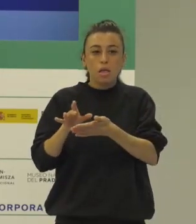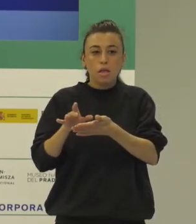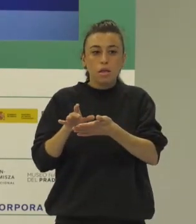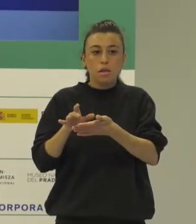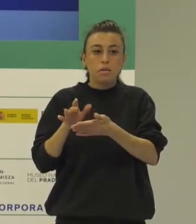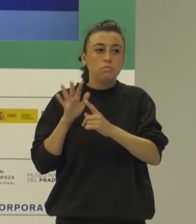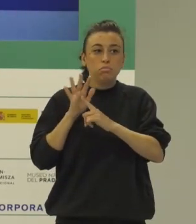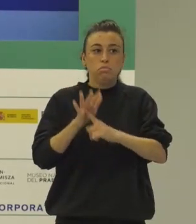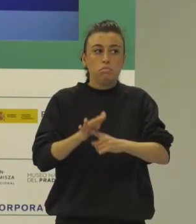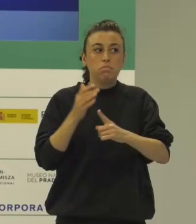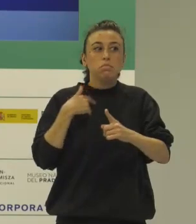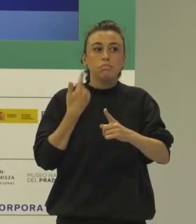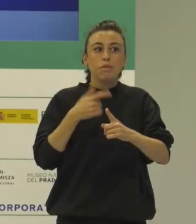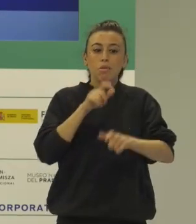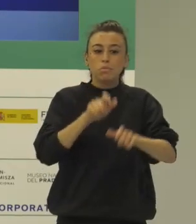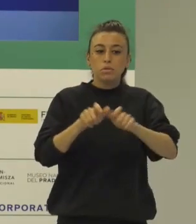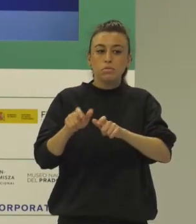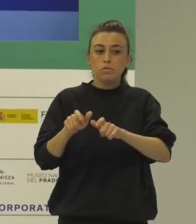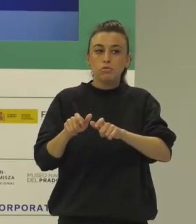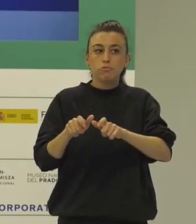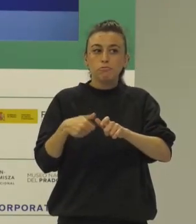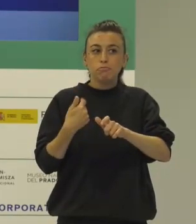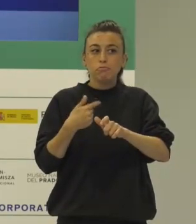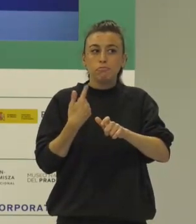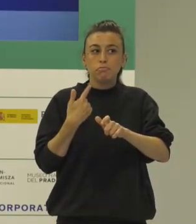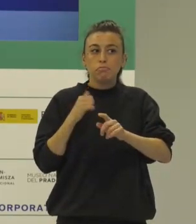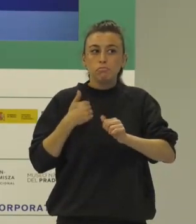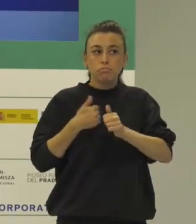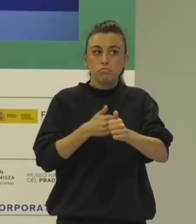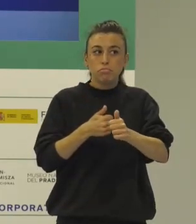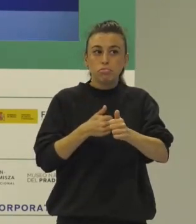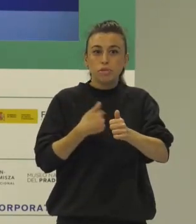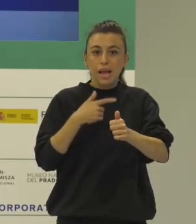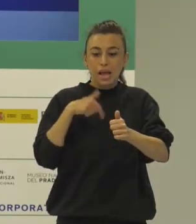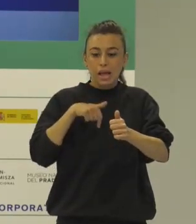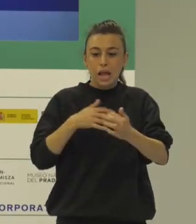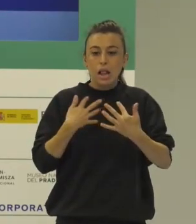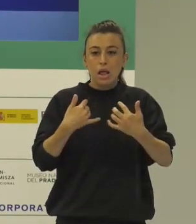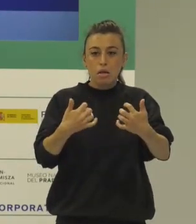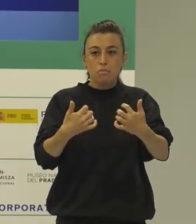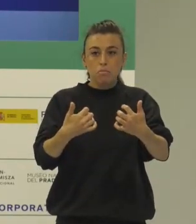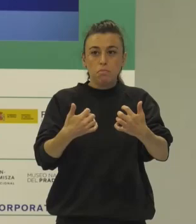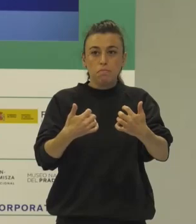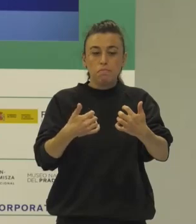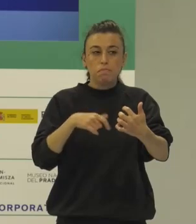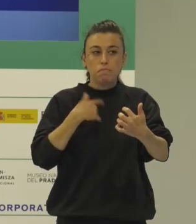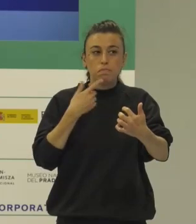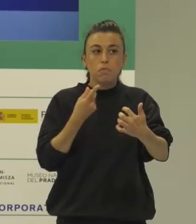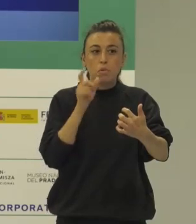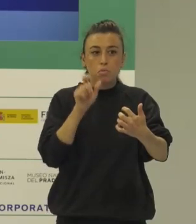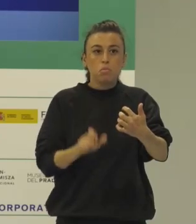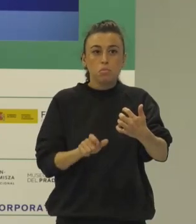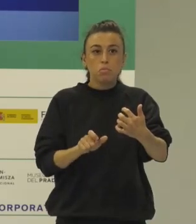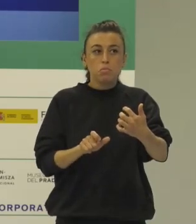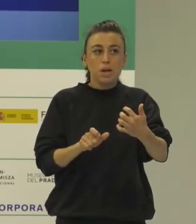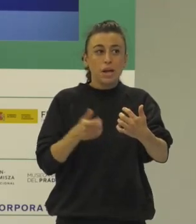personas. De hecho, pues aquí en el público hay una persona que fue vicepresidenciable y que fue excluida